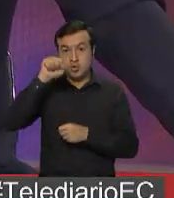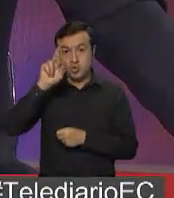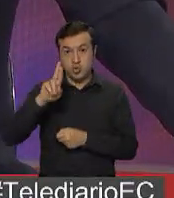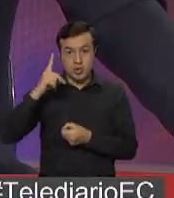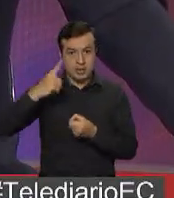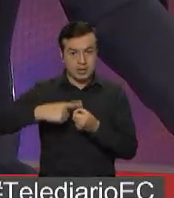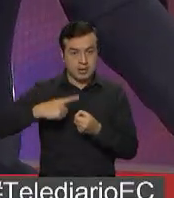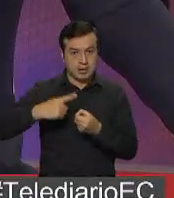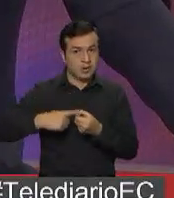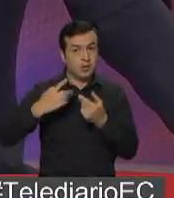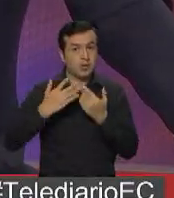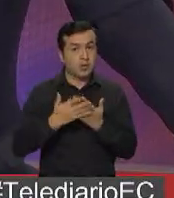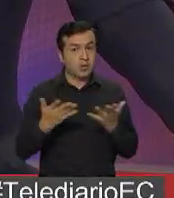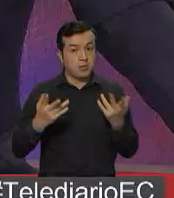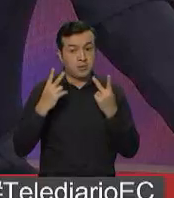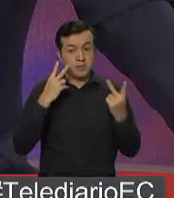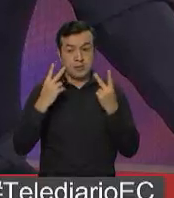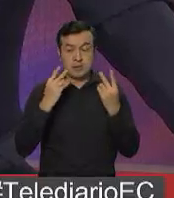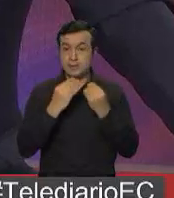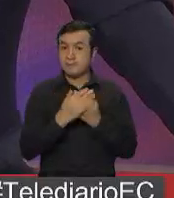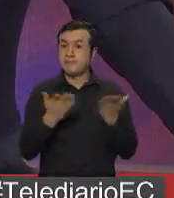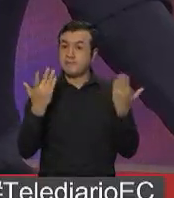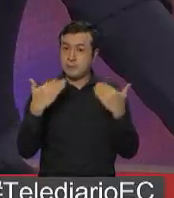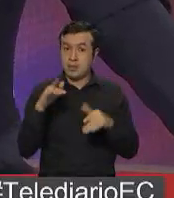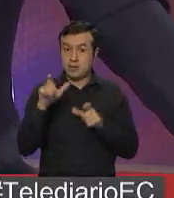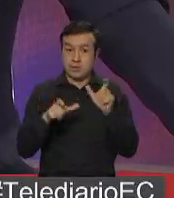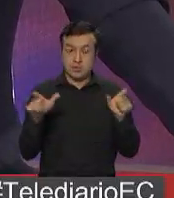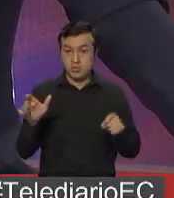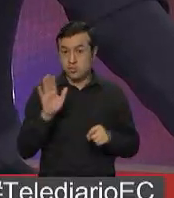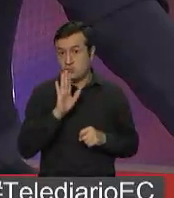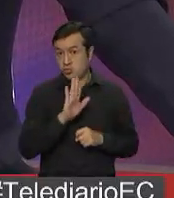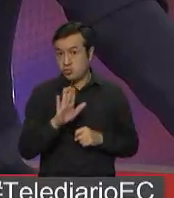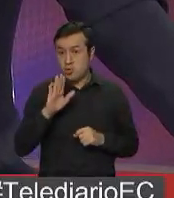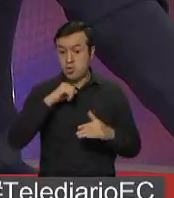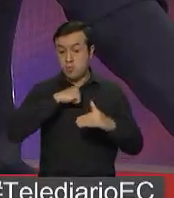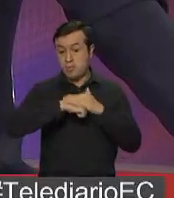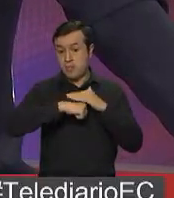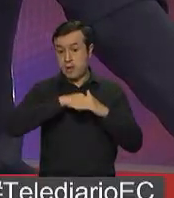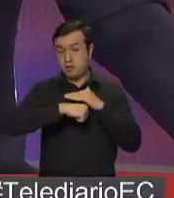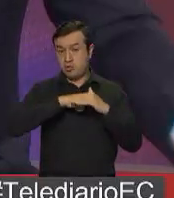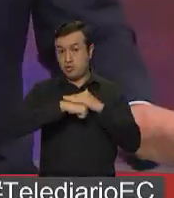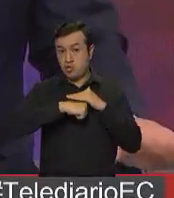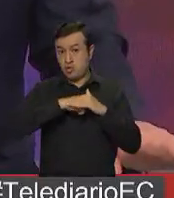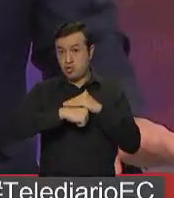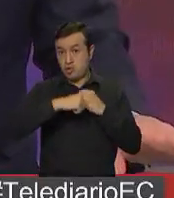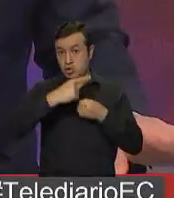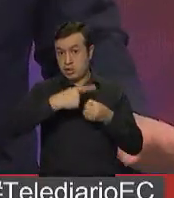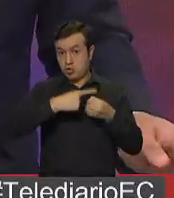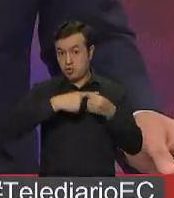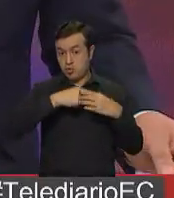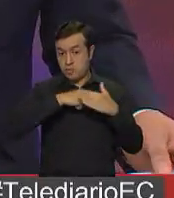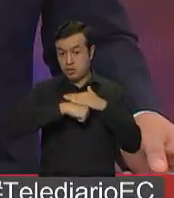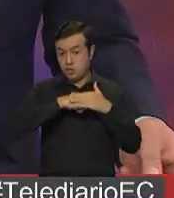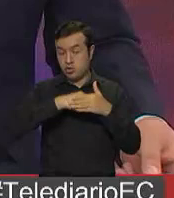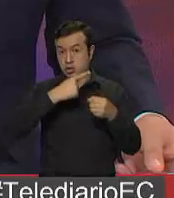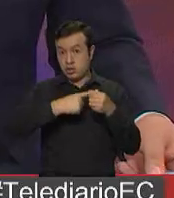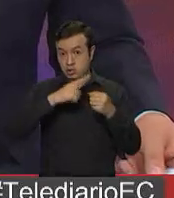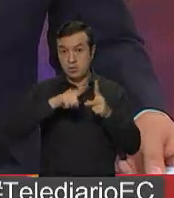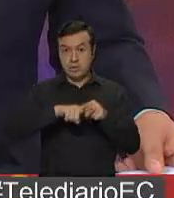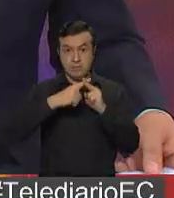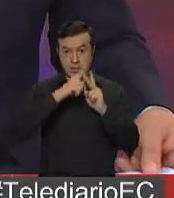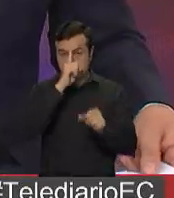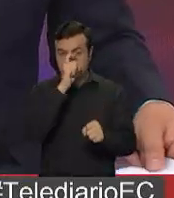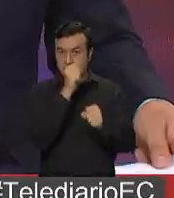ciudad de Quito, donde como hemos visto ya personal del metro de la ciudad capital de la ciudad de Quito está retomando